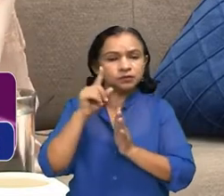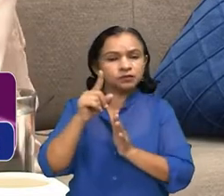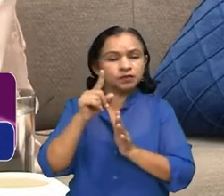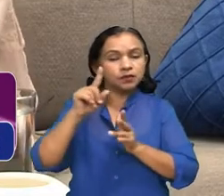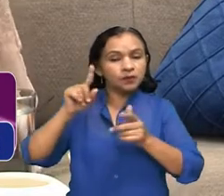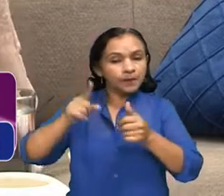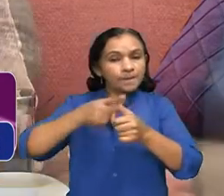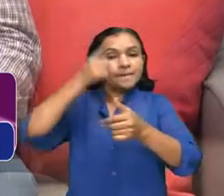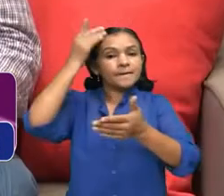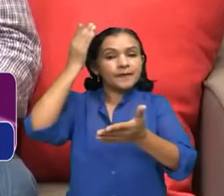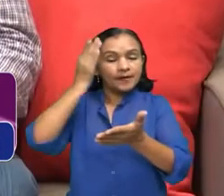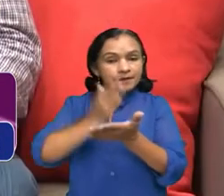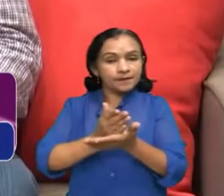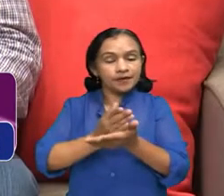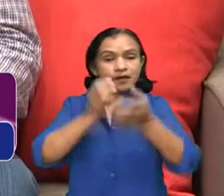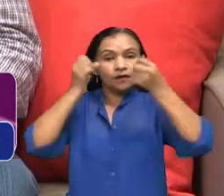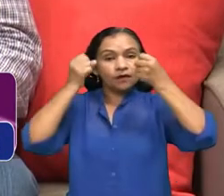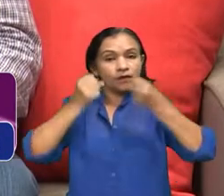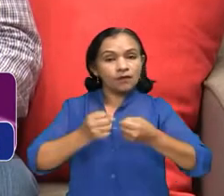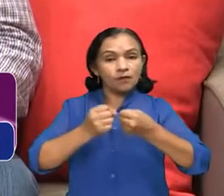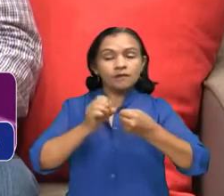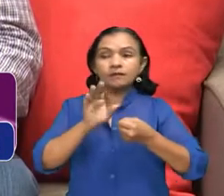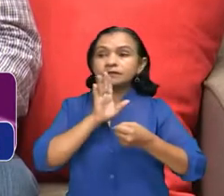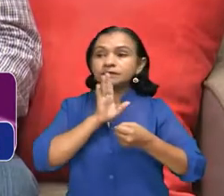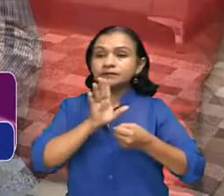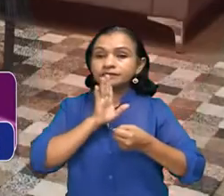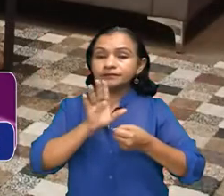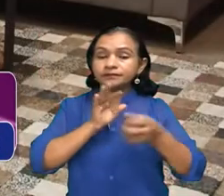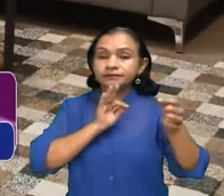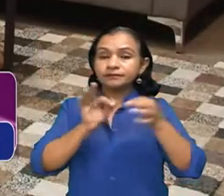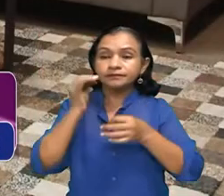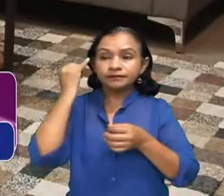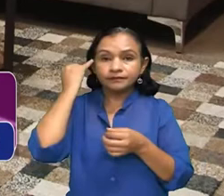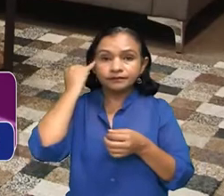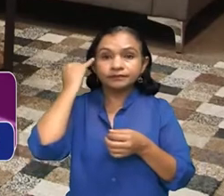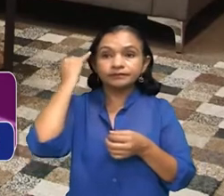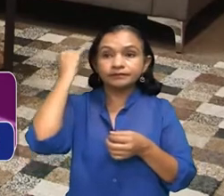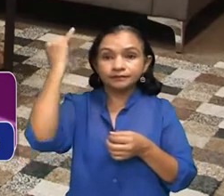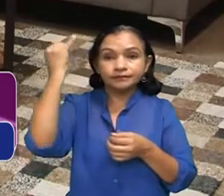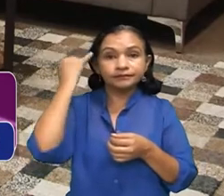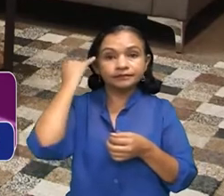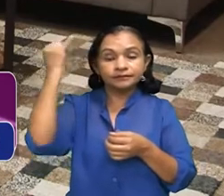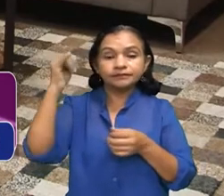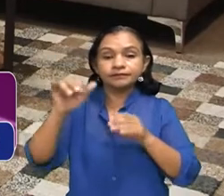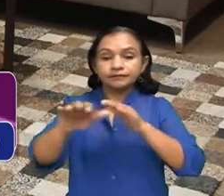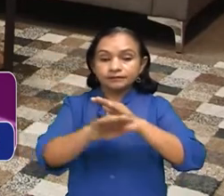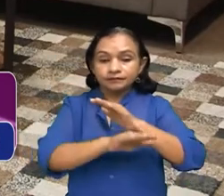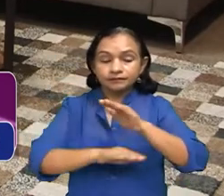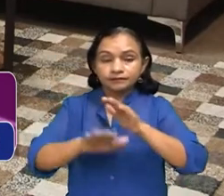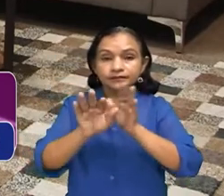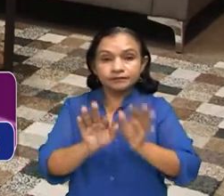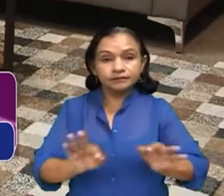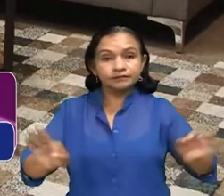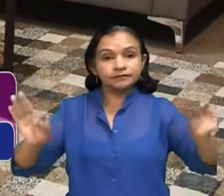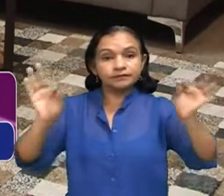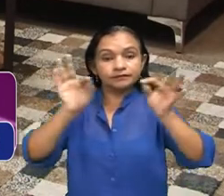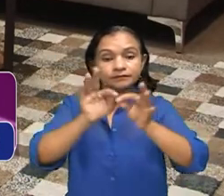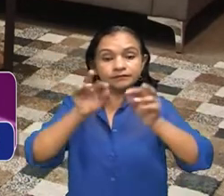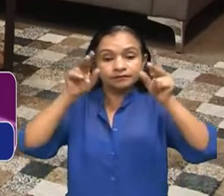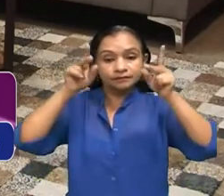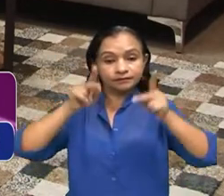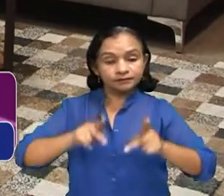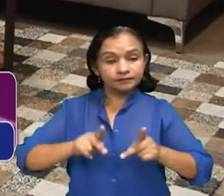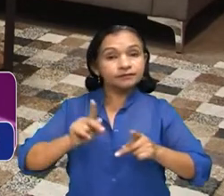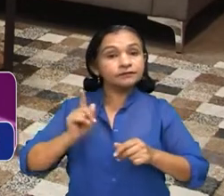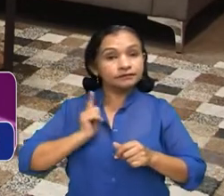con John Hopkins. Él nos habla de que la idea uh-huh, es la base fundamental, okay, que es